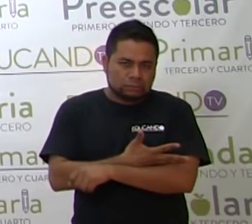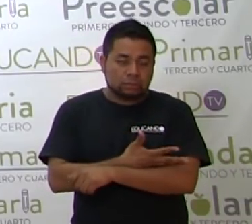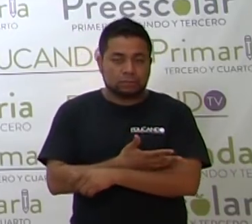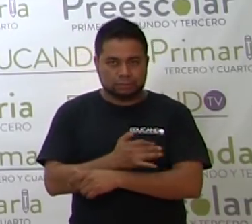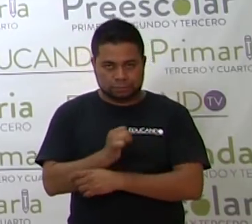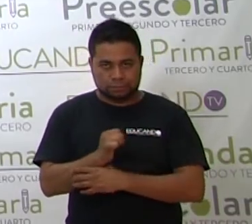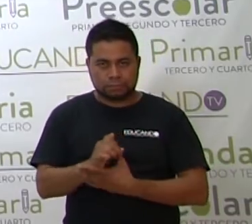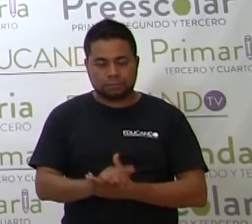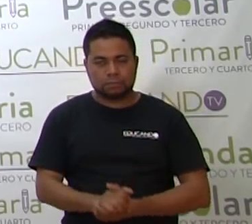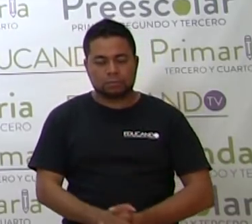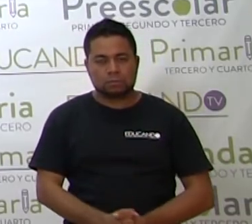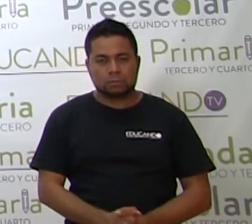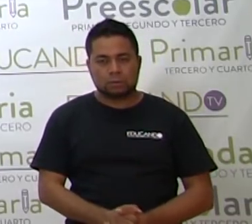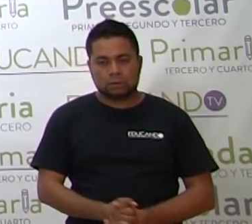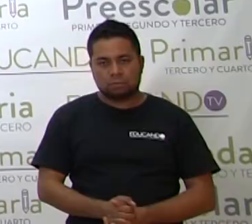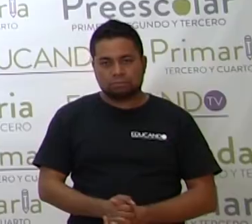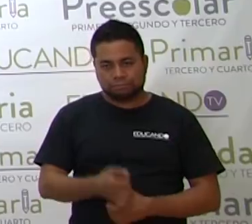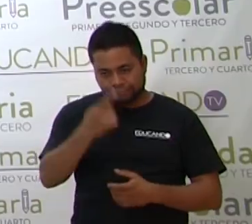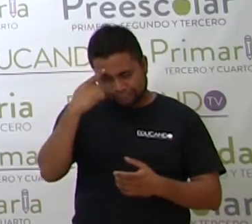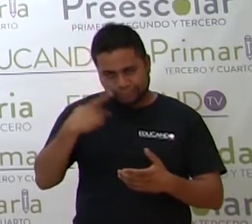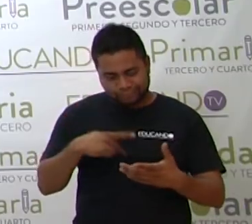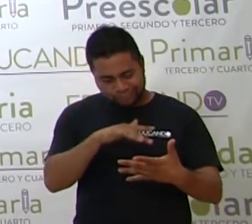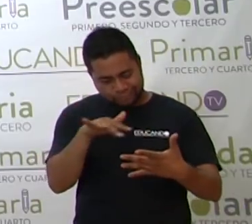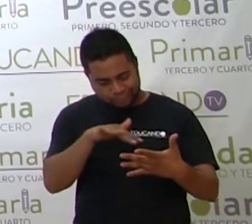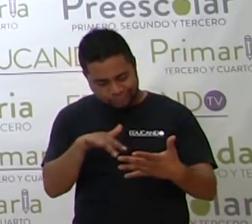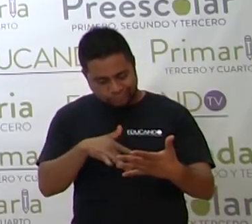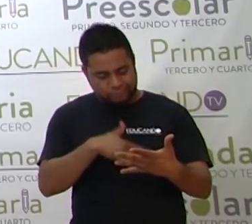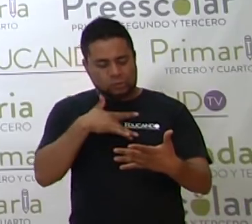bien, en el lector.